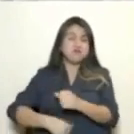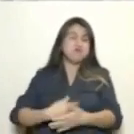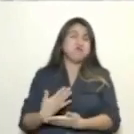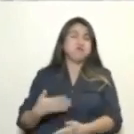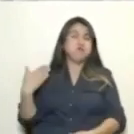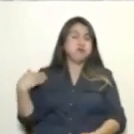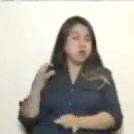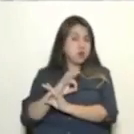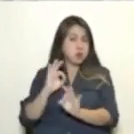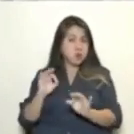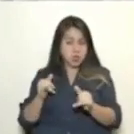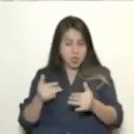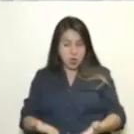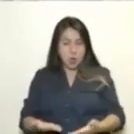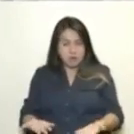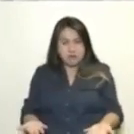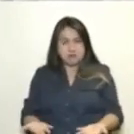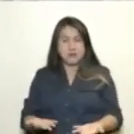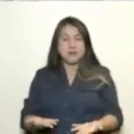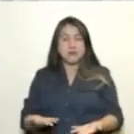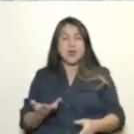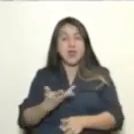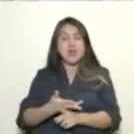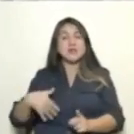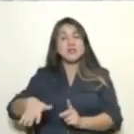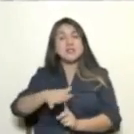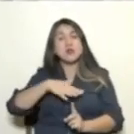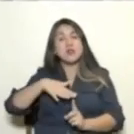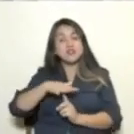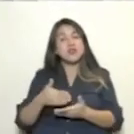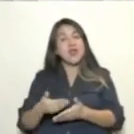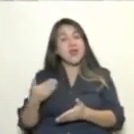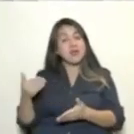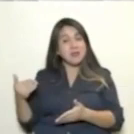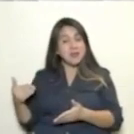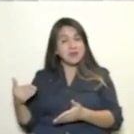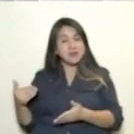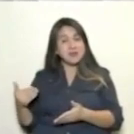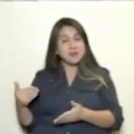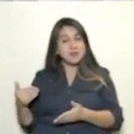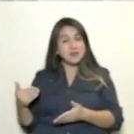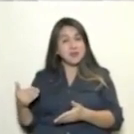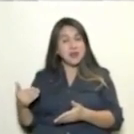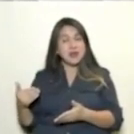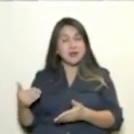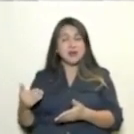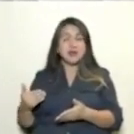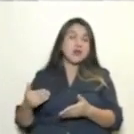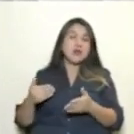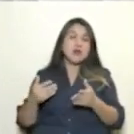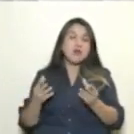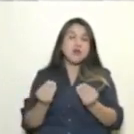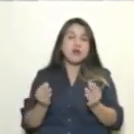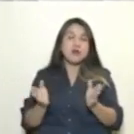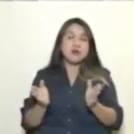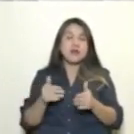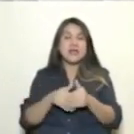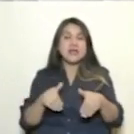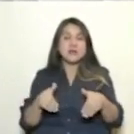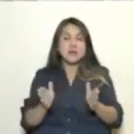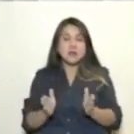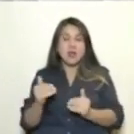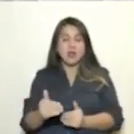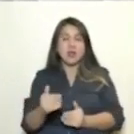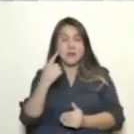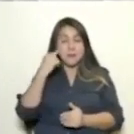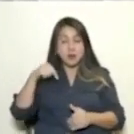Cuando hubo situaciones antes, eran limitadas. Pero este virus, que